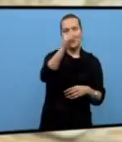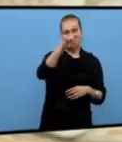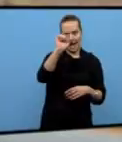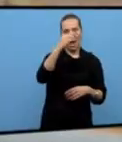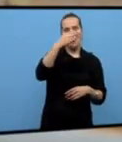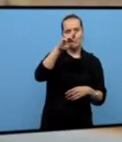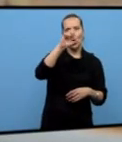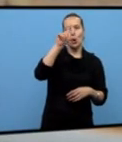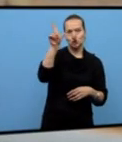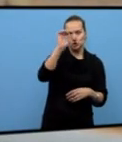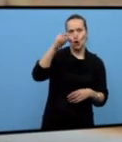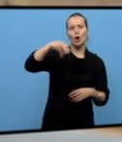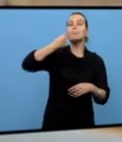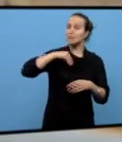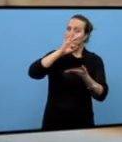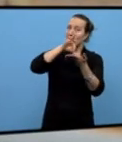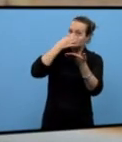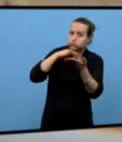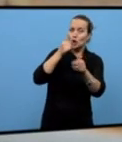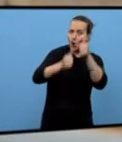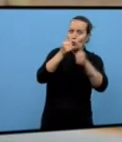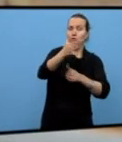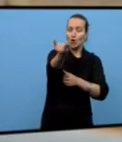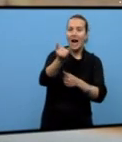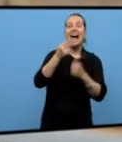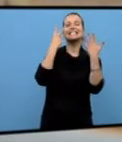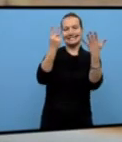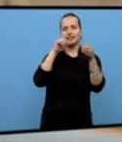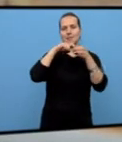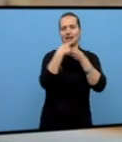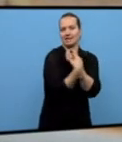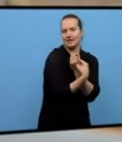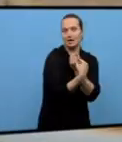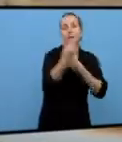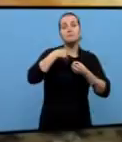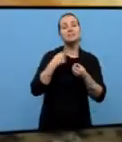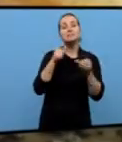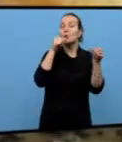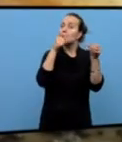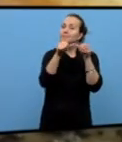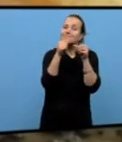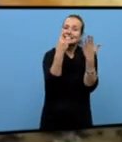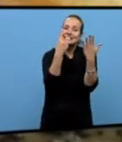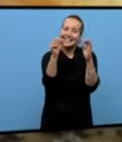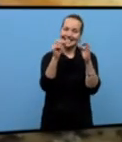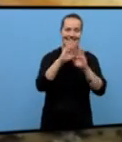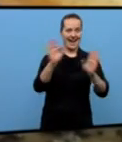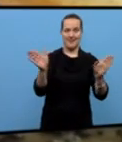o terceiro concurso de tapas no que participarán 7 establecementos. Neste caso, o prezo será de 60 céntimos.